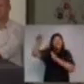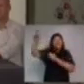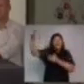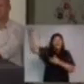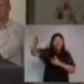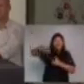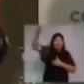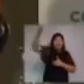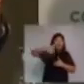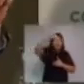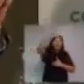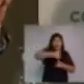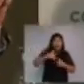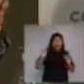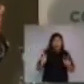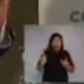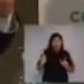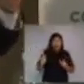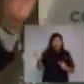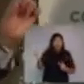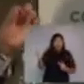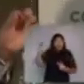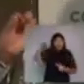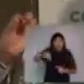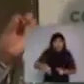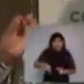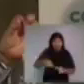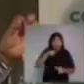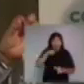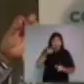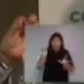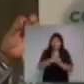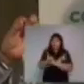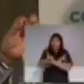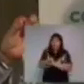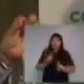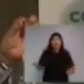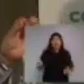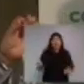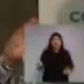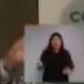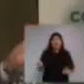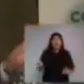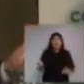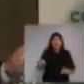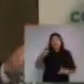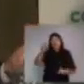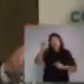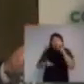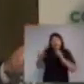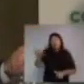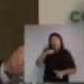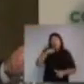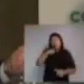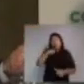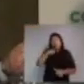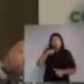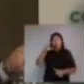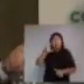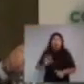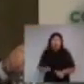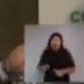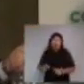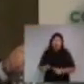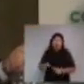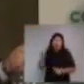Jujuy. Los que lleguen a Ezeiza se van a quedar. Vamos a conseguir un hotel. Obviamente si se han ido al exterior van a tener